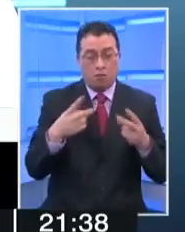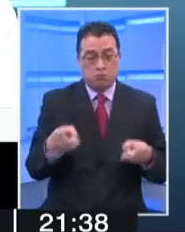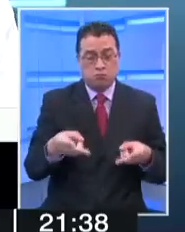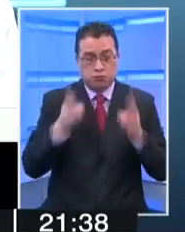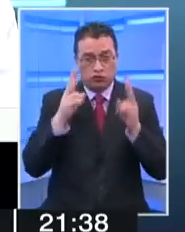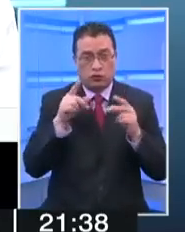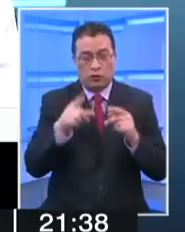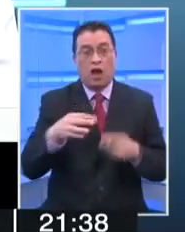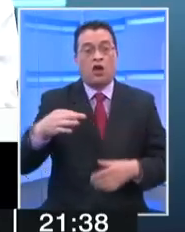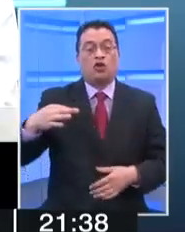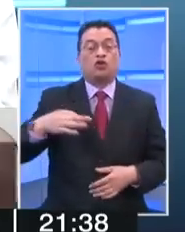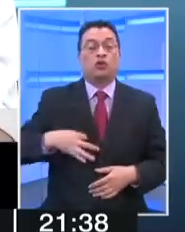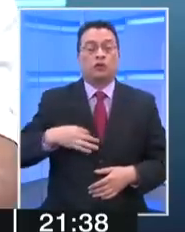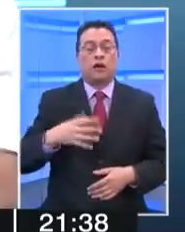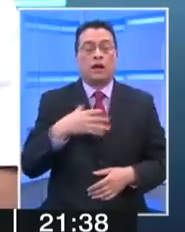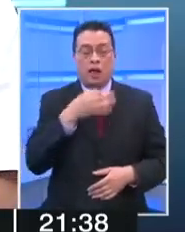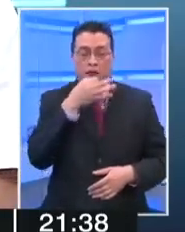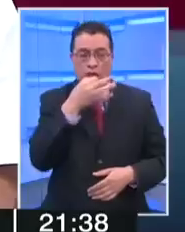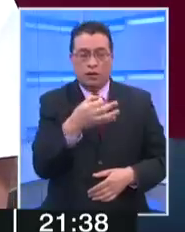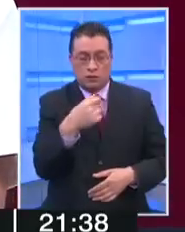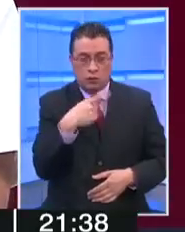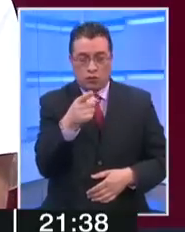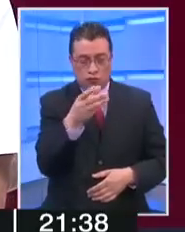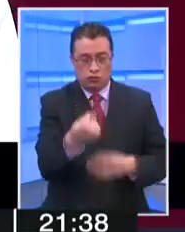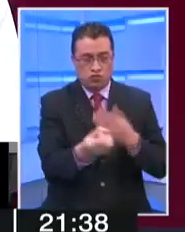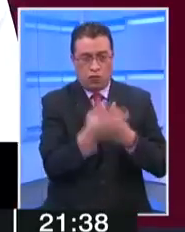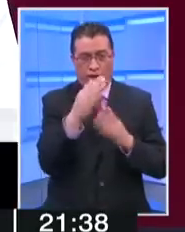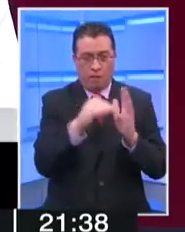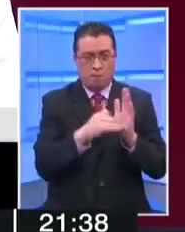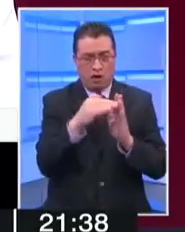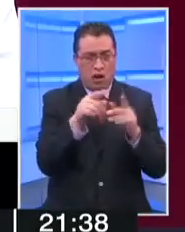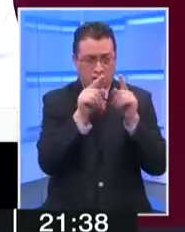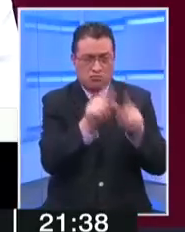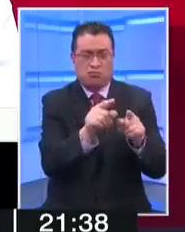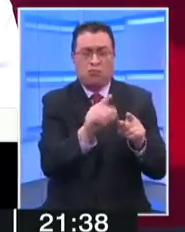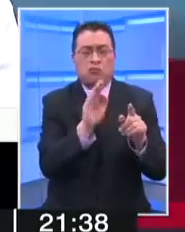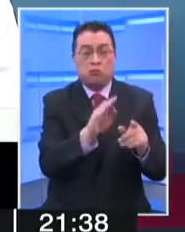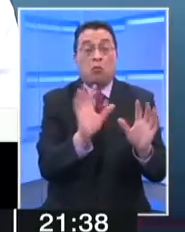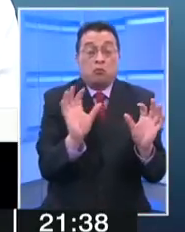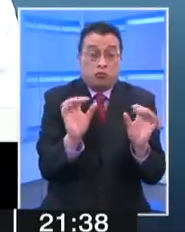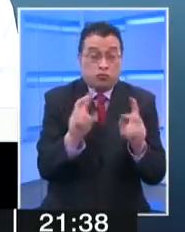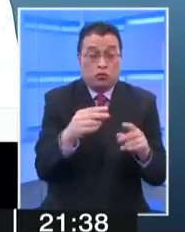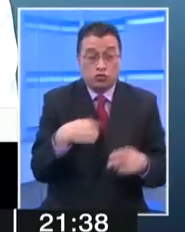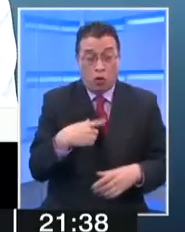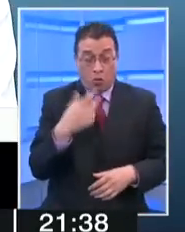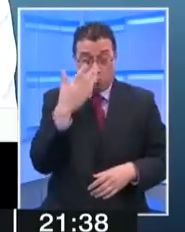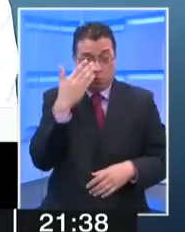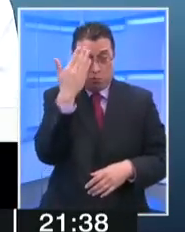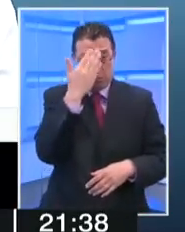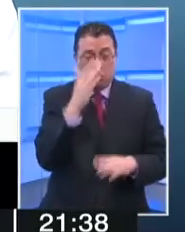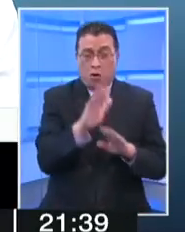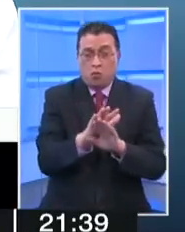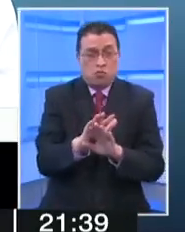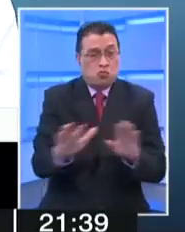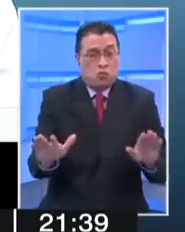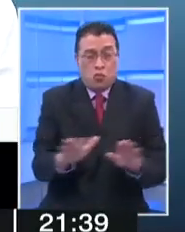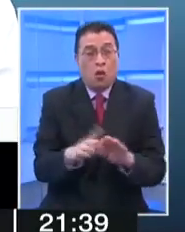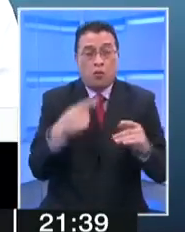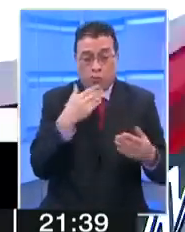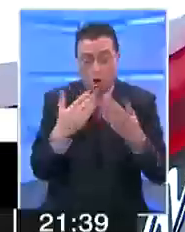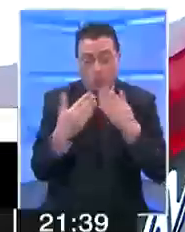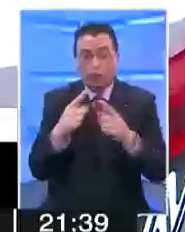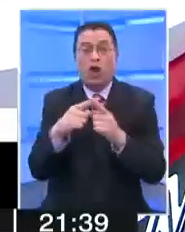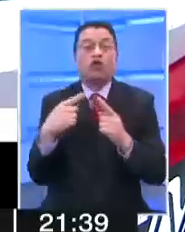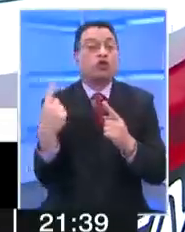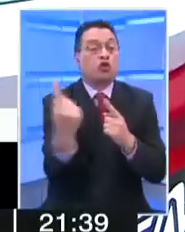el ciudadano diga este queremos que sea nu el candidato nueva mayoría yo ese sentido ninguna complejidad y yo creo que hay que conversar con todo ellos para saber cuál va a